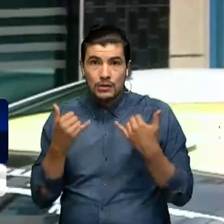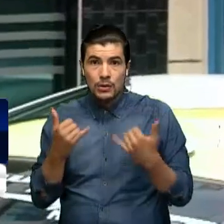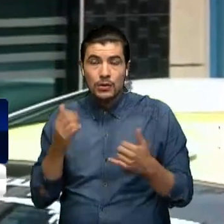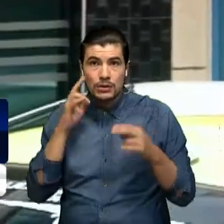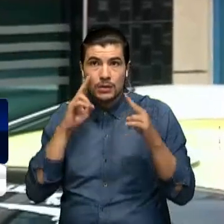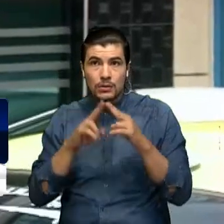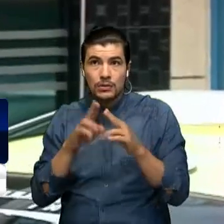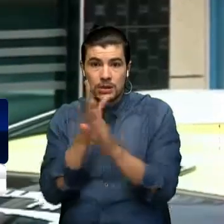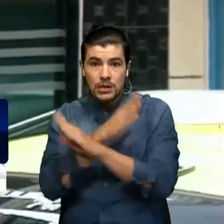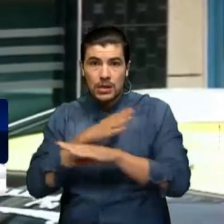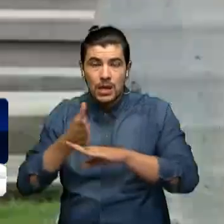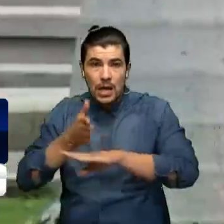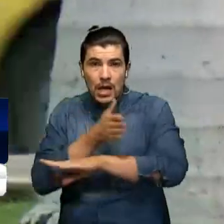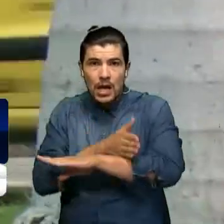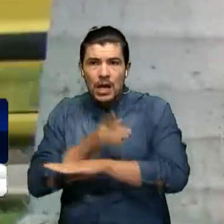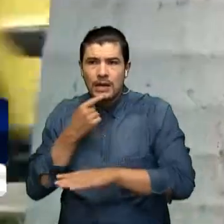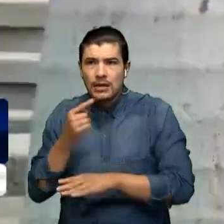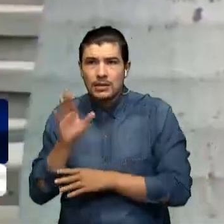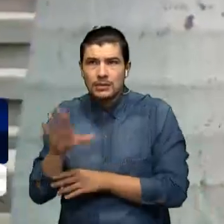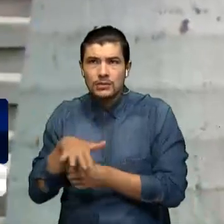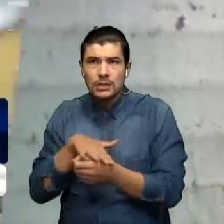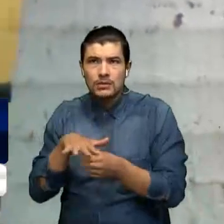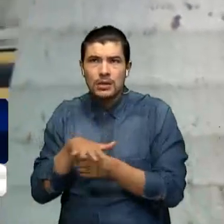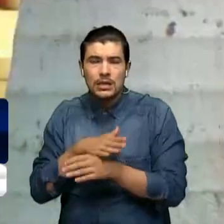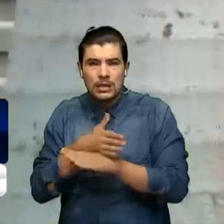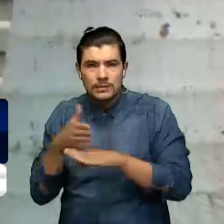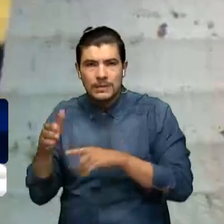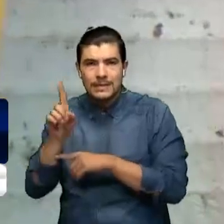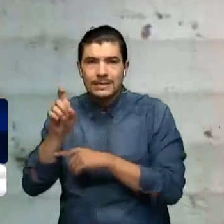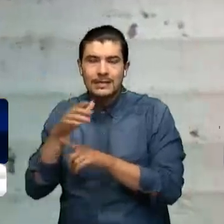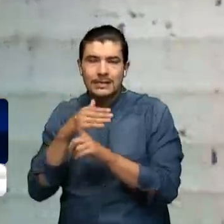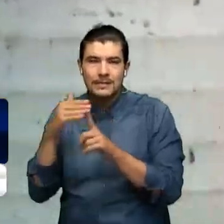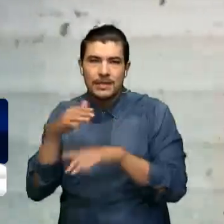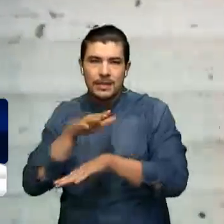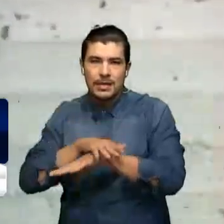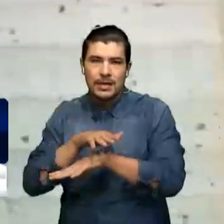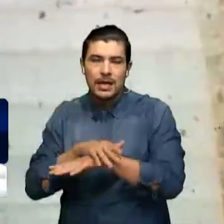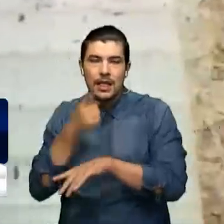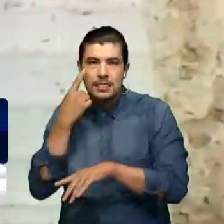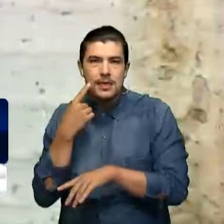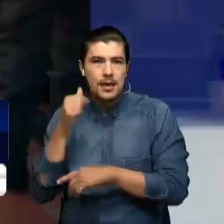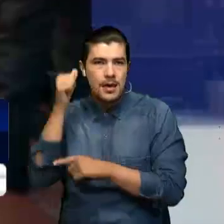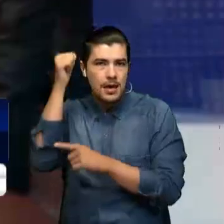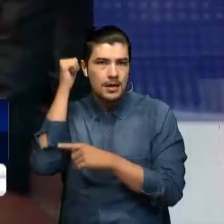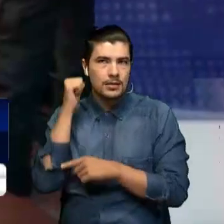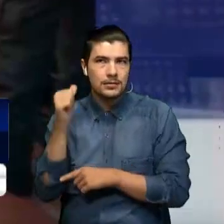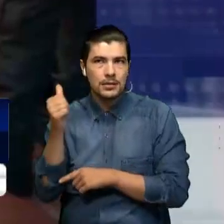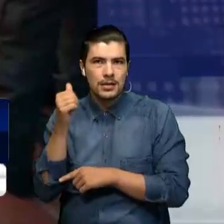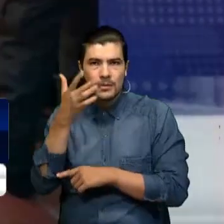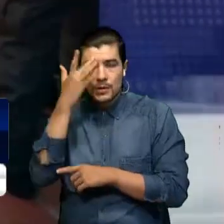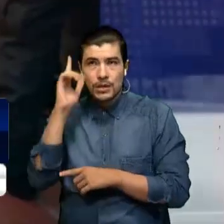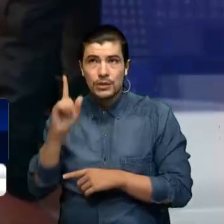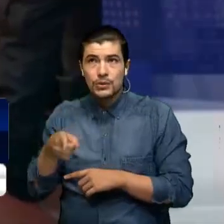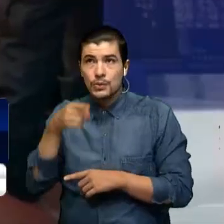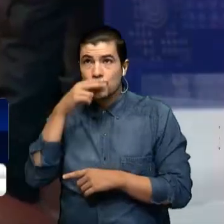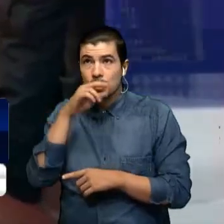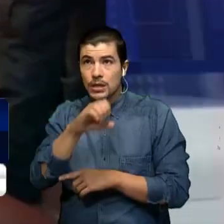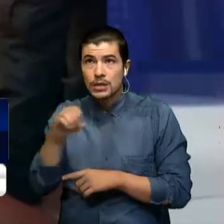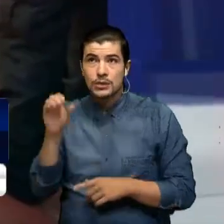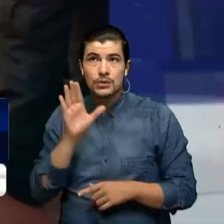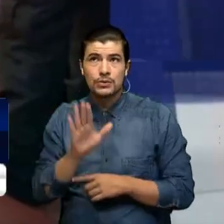de hoy las autoridades aseguran que el hecho ocurrió después de las seis y treinta de la tarde del día de ayer luego de que los niños y la mujer